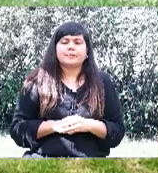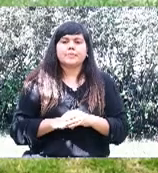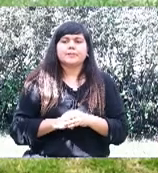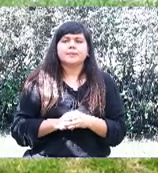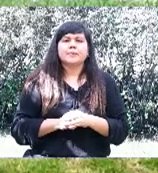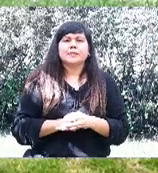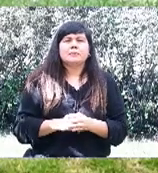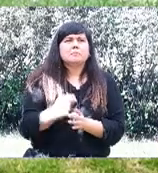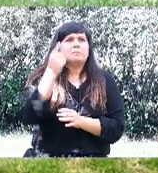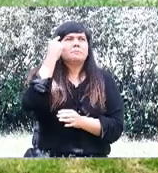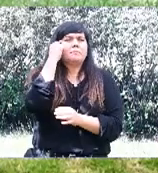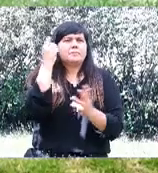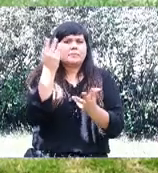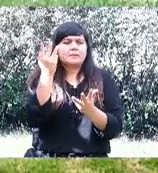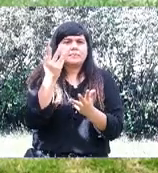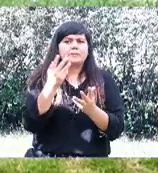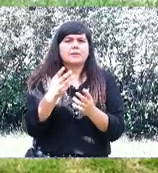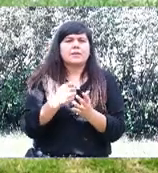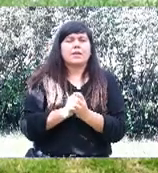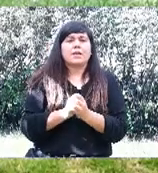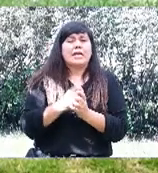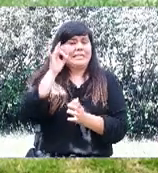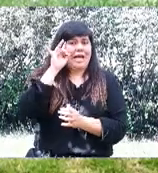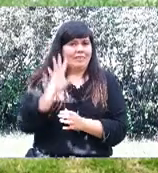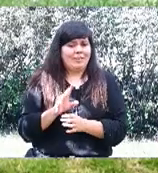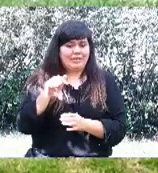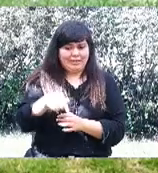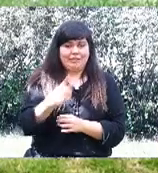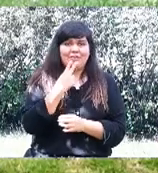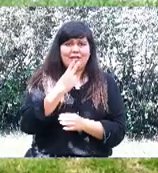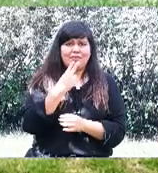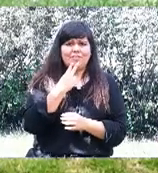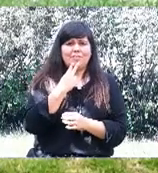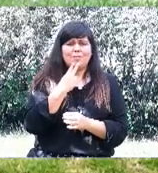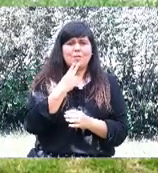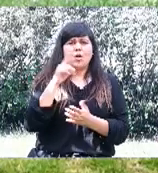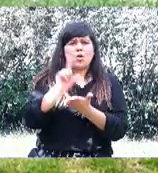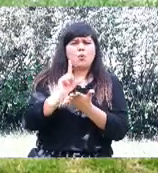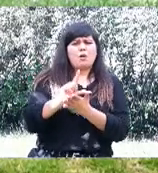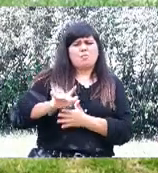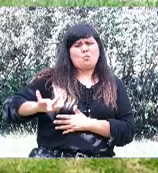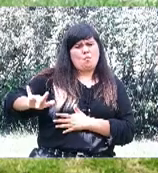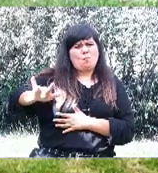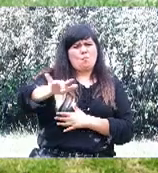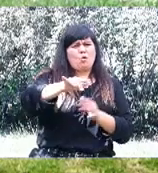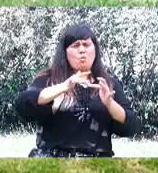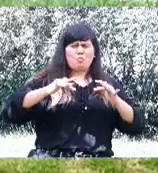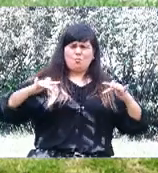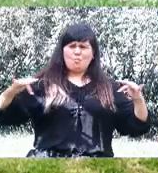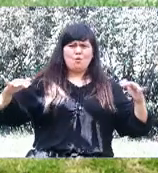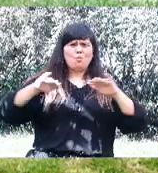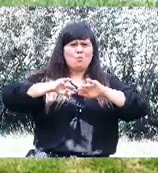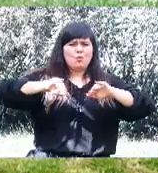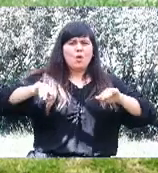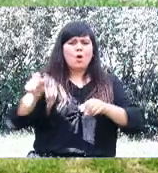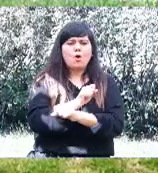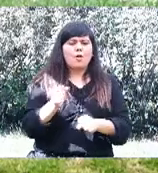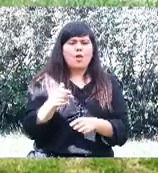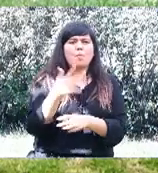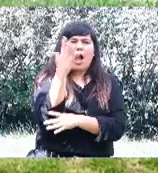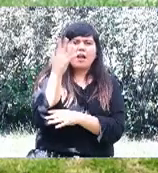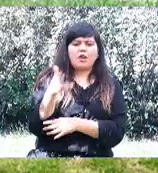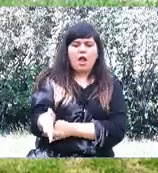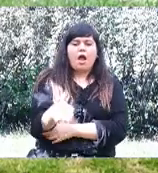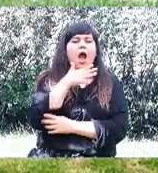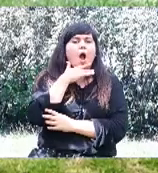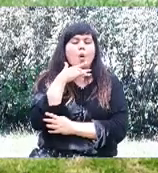que tomar en cuenta que vivimos en esta zona super árida y por tanto no podemos estar regando los árboles